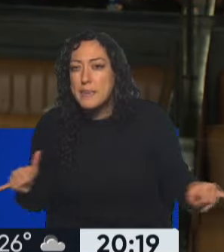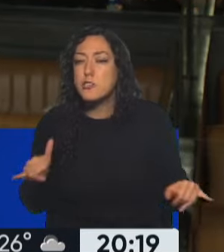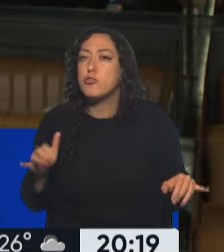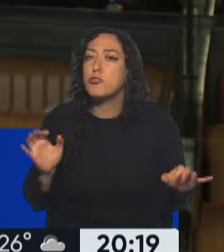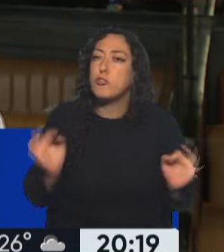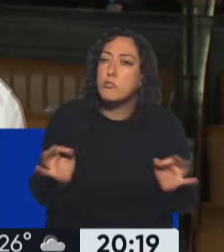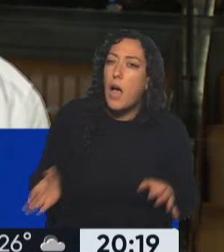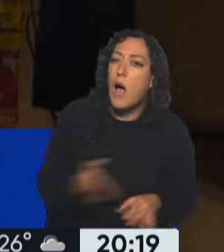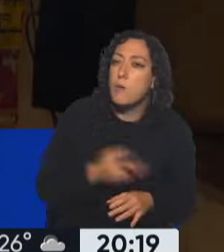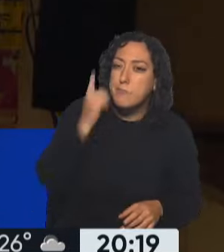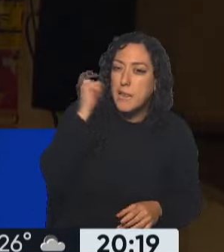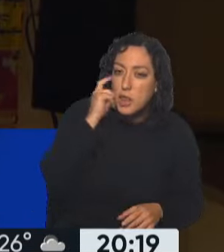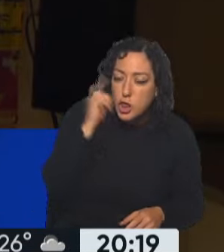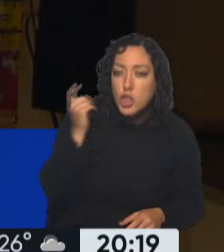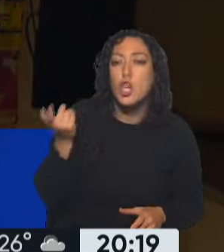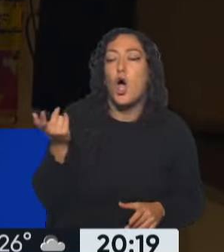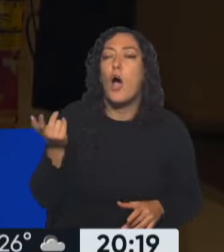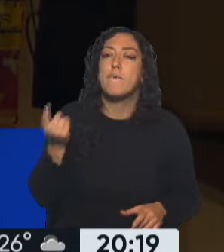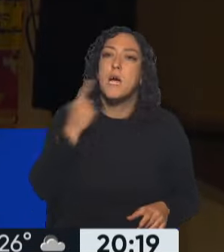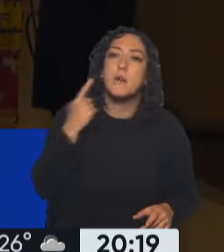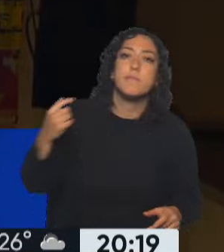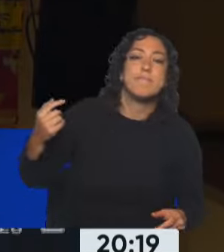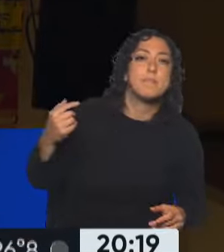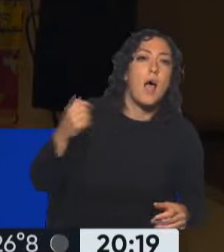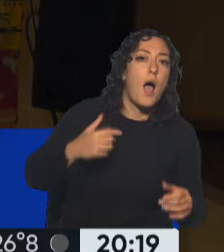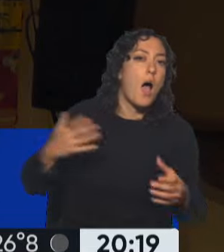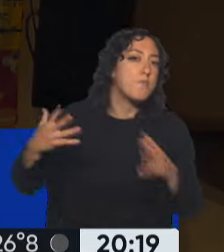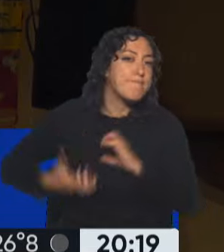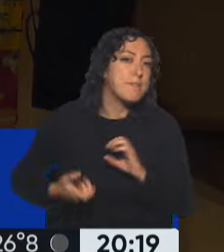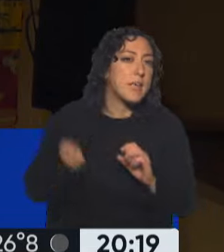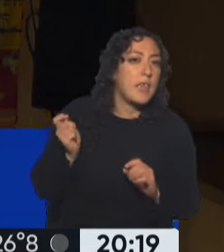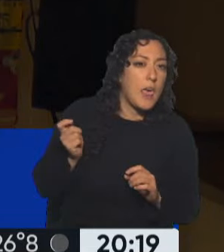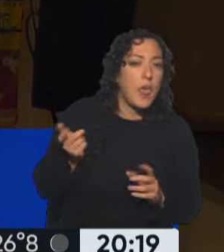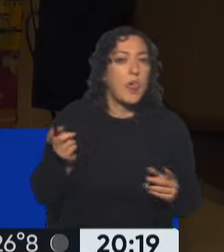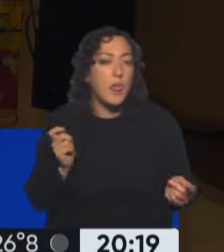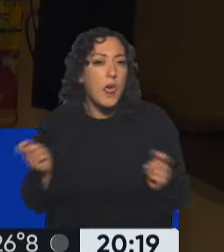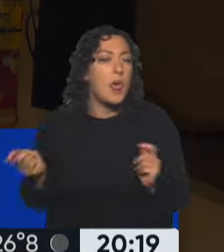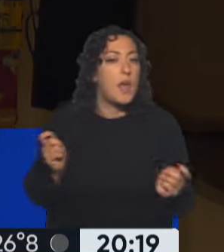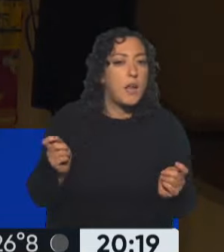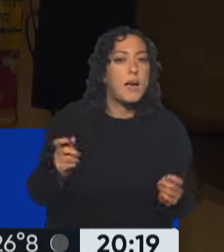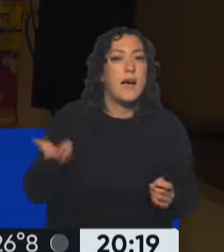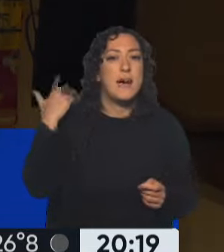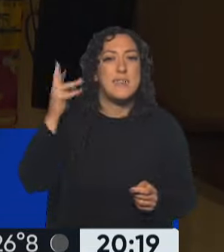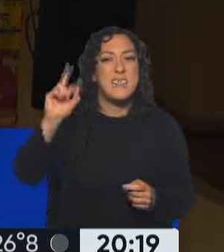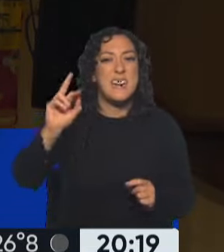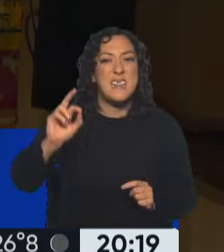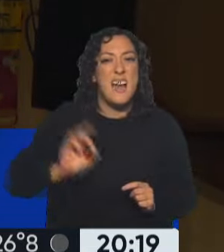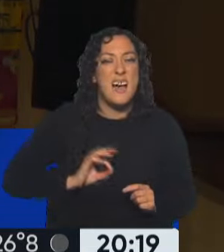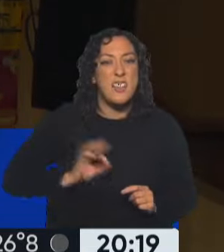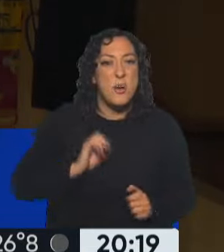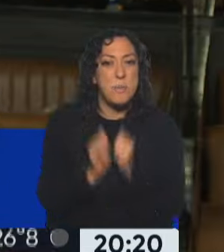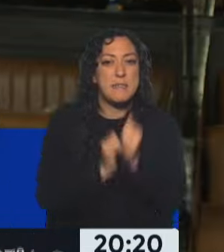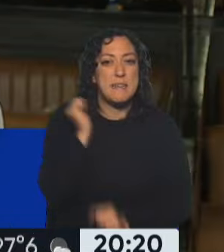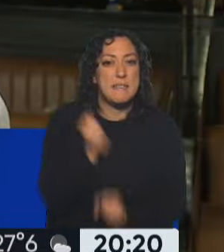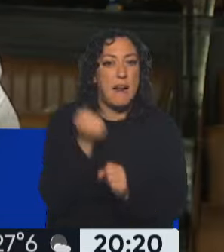a saber de dónde vienen las balas, como una, hace 30 años que trabaja en una empresa y